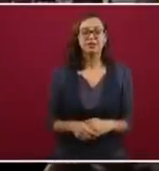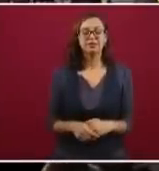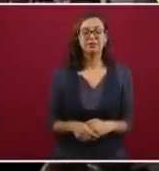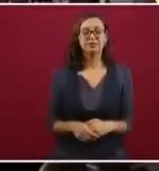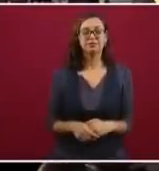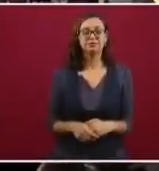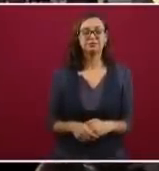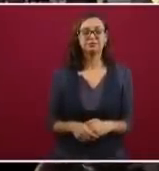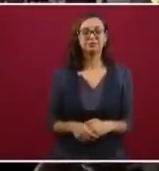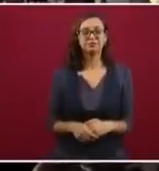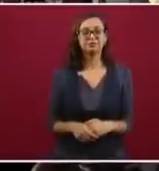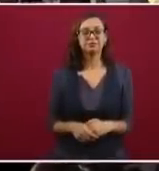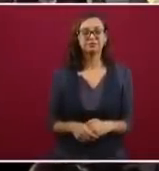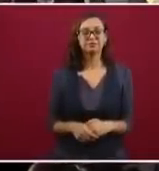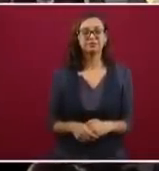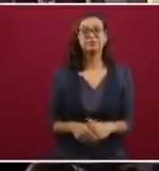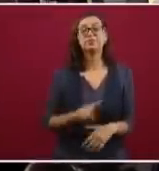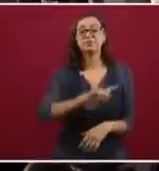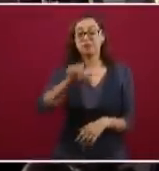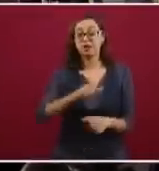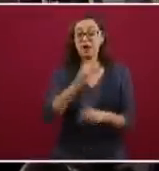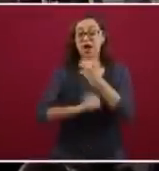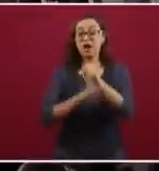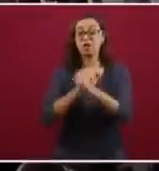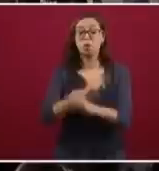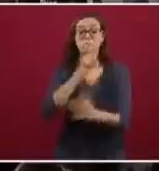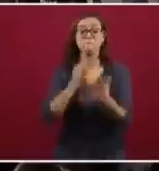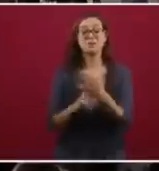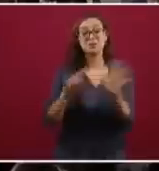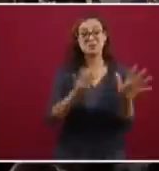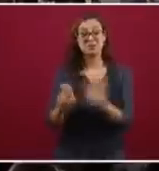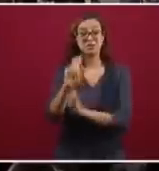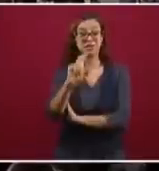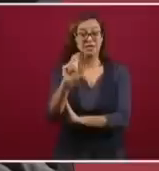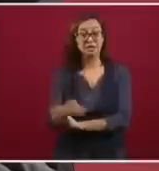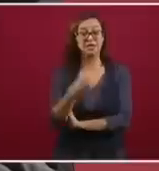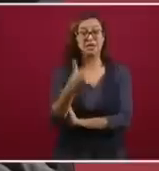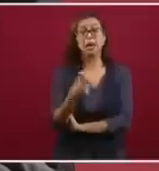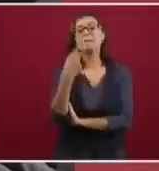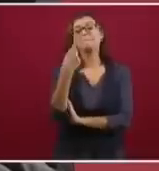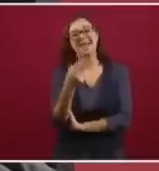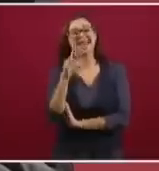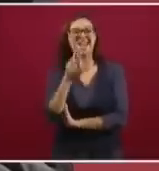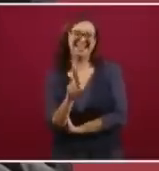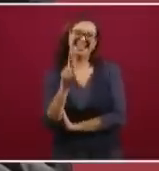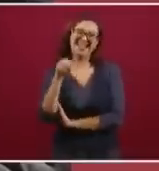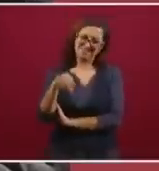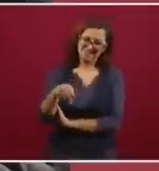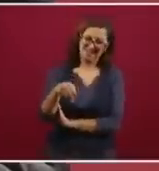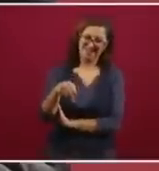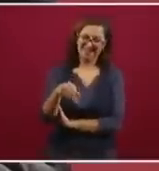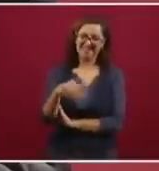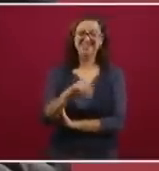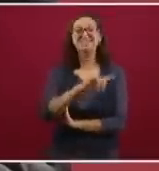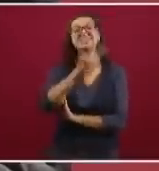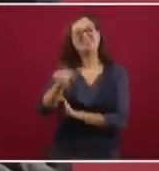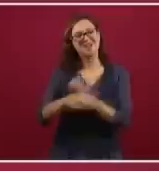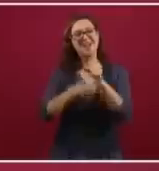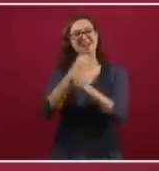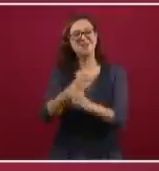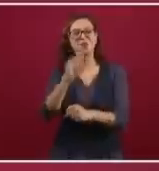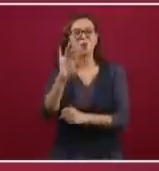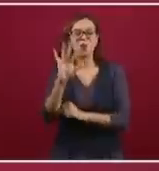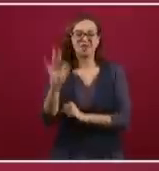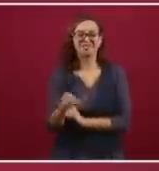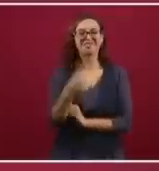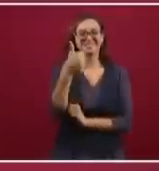que se convirtió en 1938 en PRM y en el 46